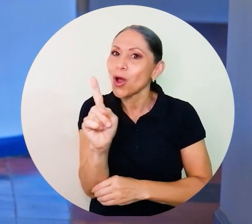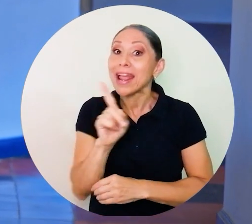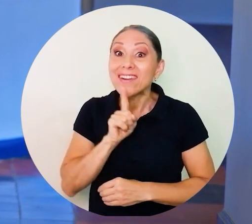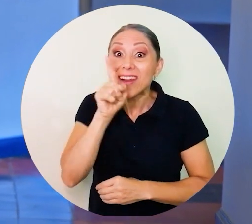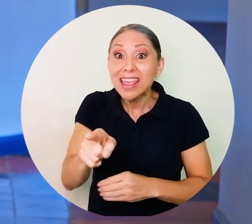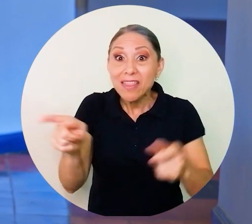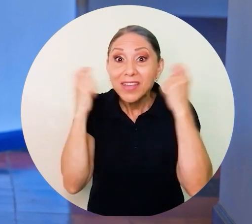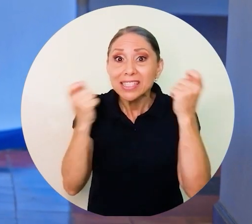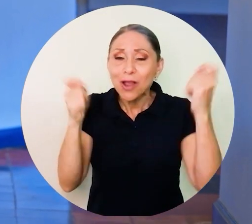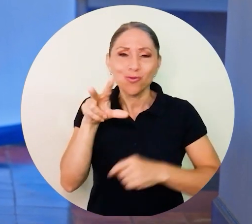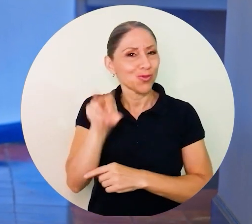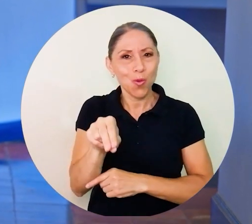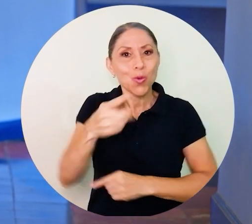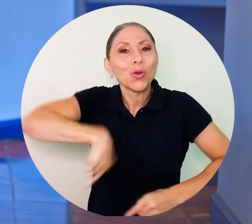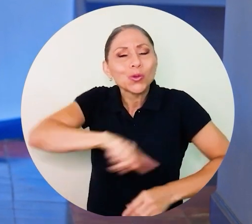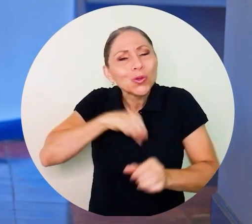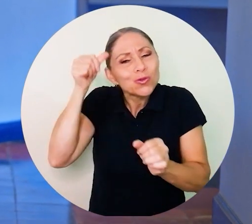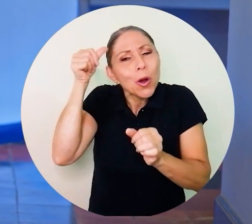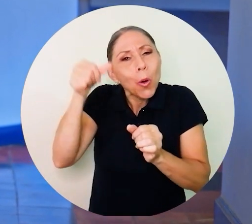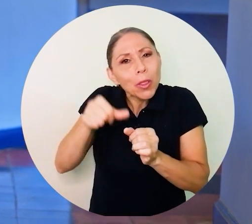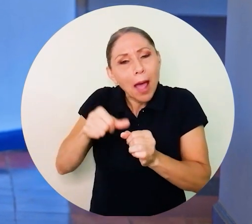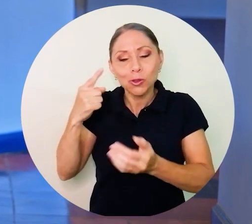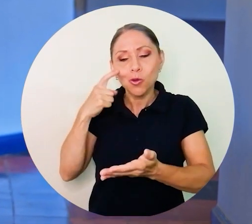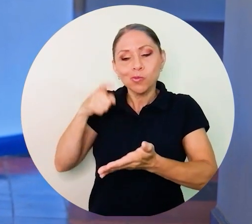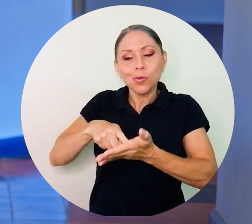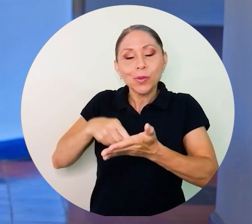sino que estamos recordando solemnemente algo o alguien.